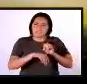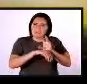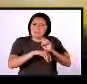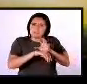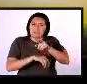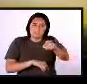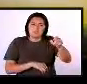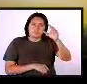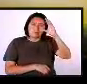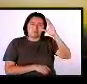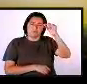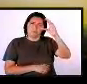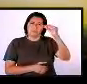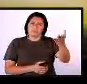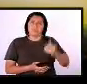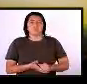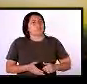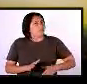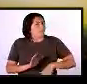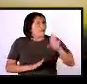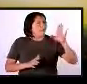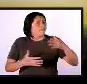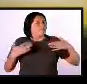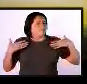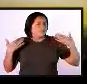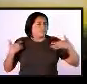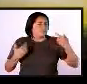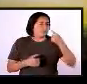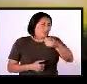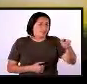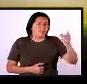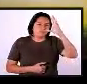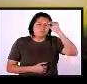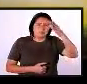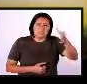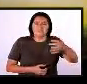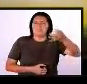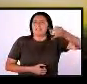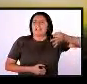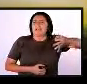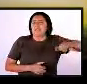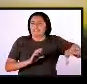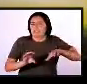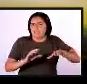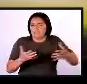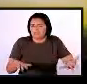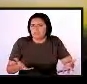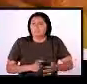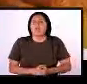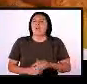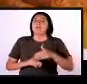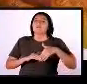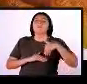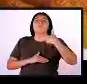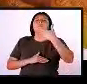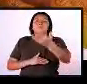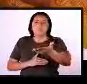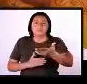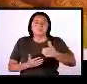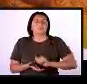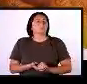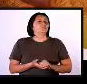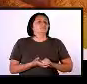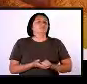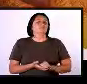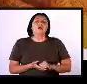estos jóvenes, pero las más grandes felicitaciones a ellos, que son los reales artistas. Y continuando con el arte,